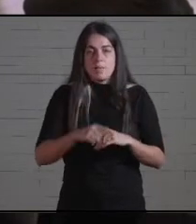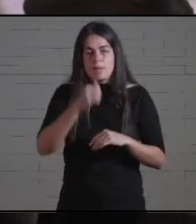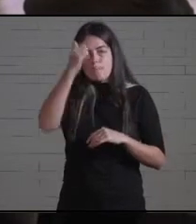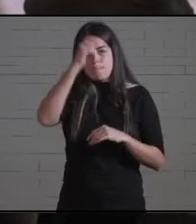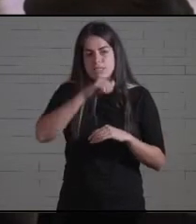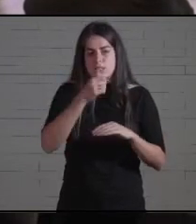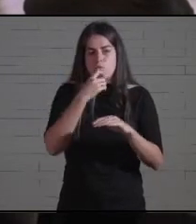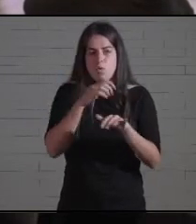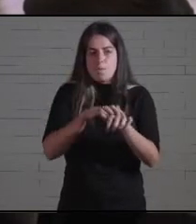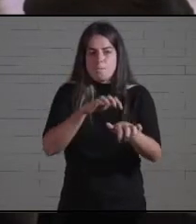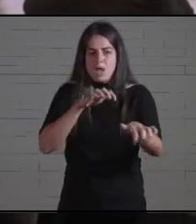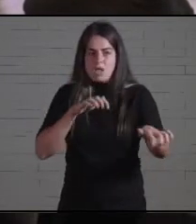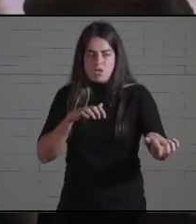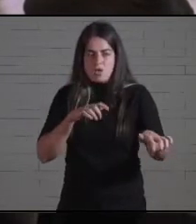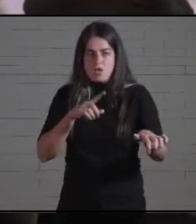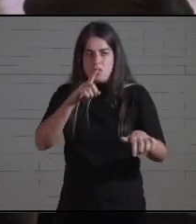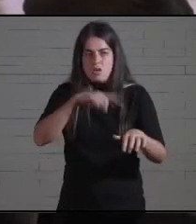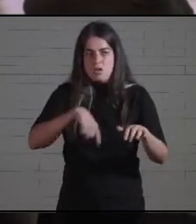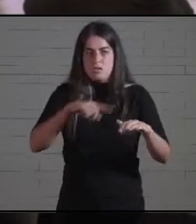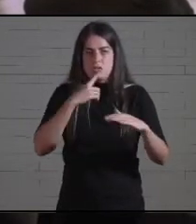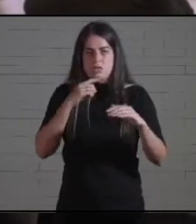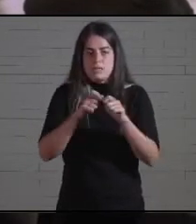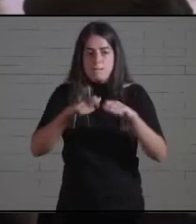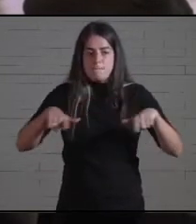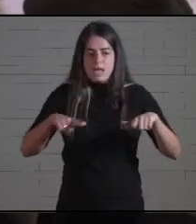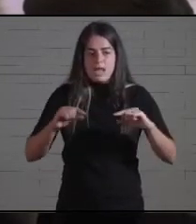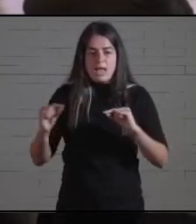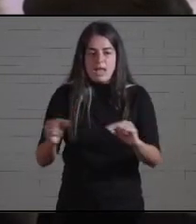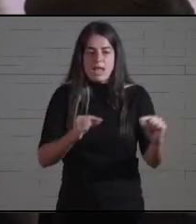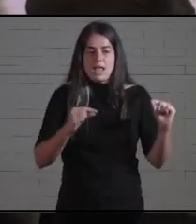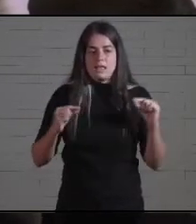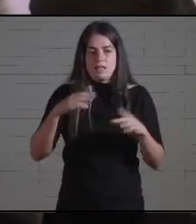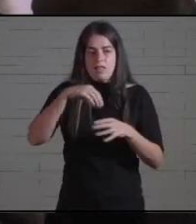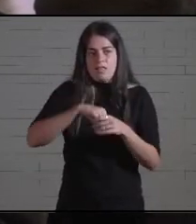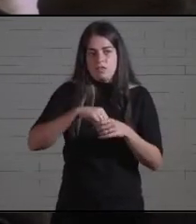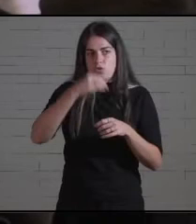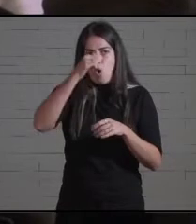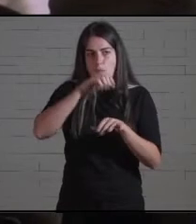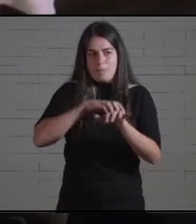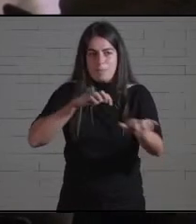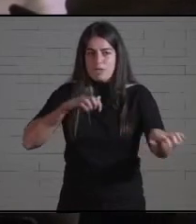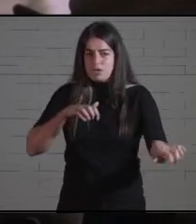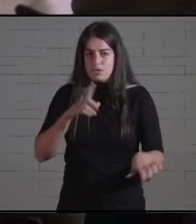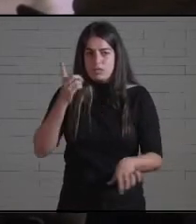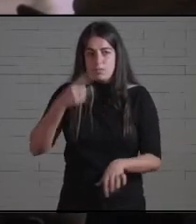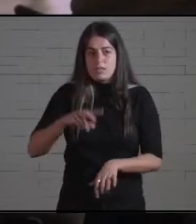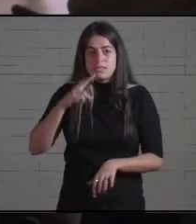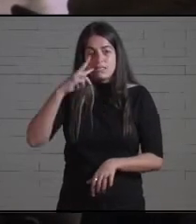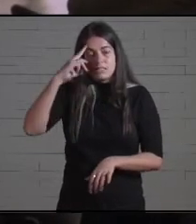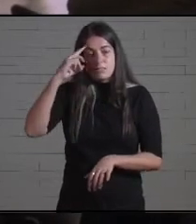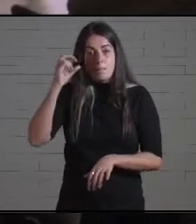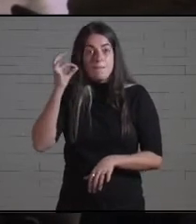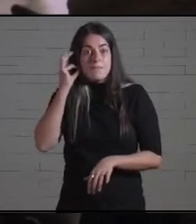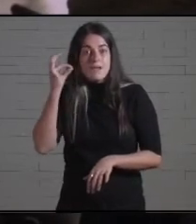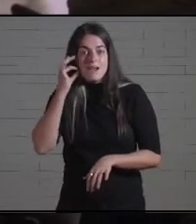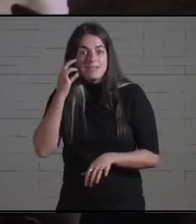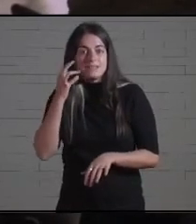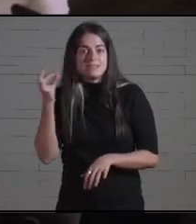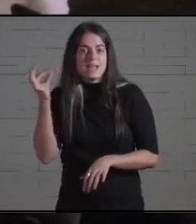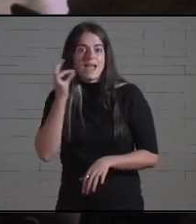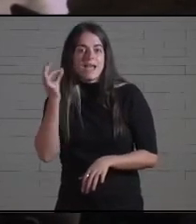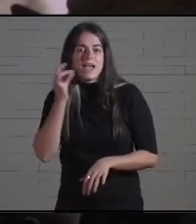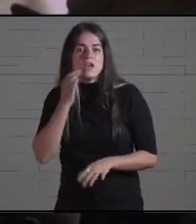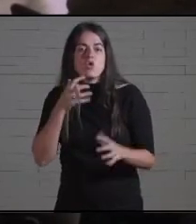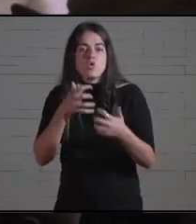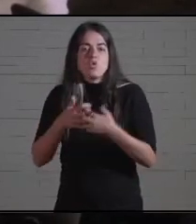masculinizadas las mesas de negociación de los convenios colectivos, y las expertas de género también luchan